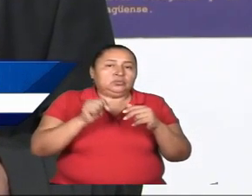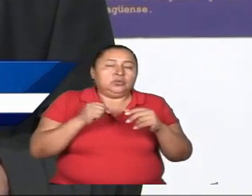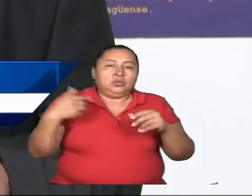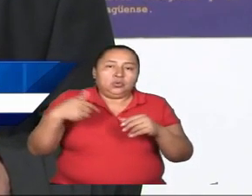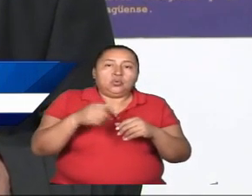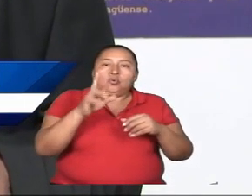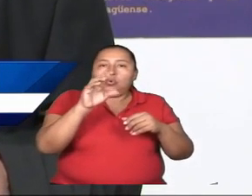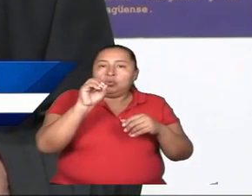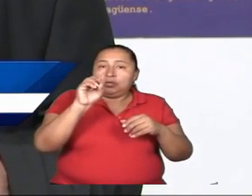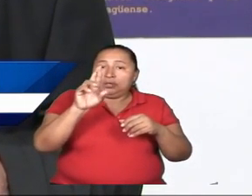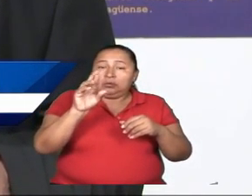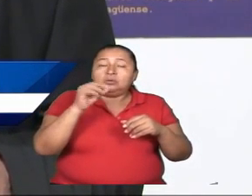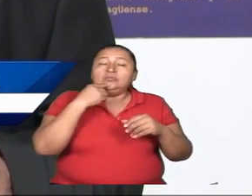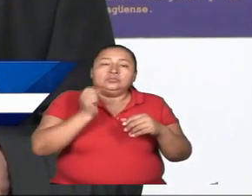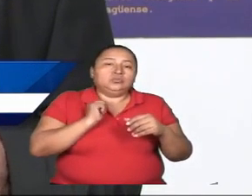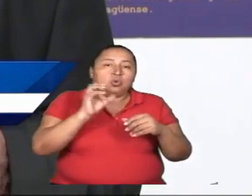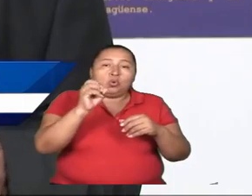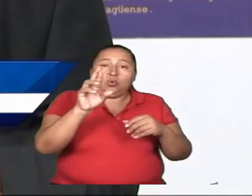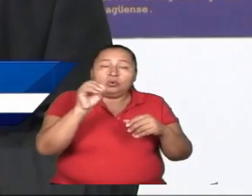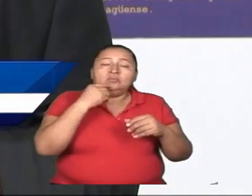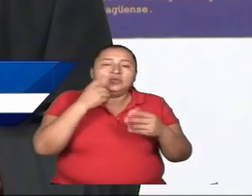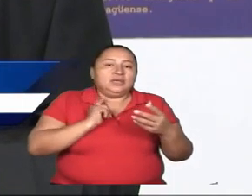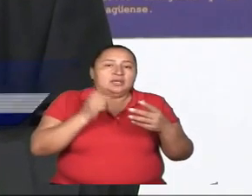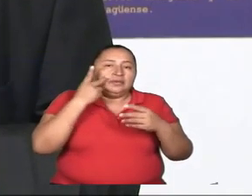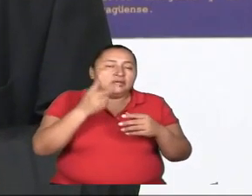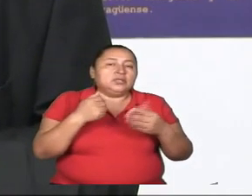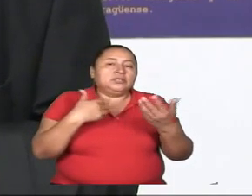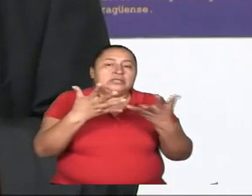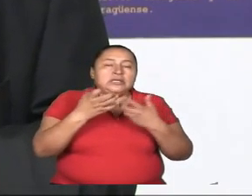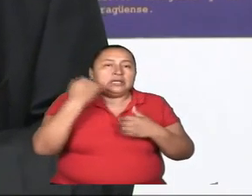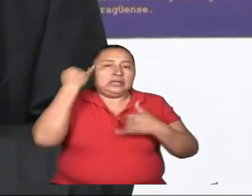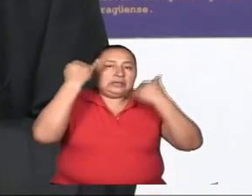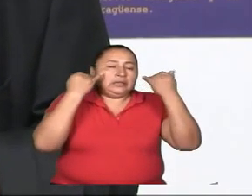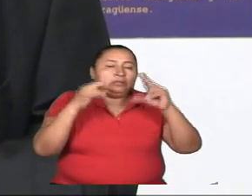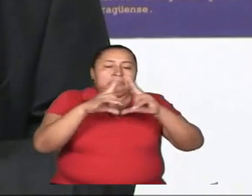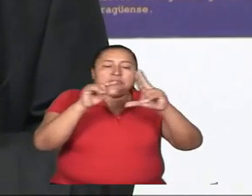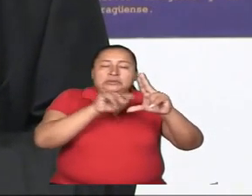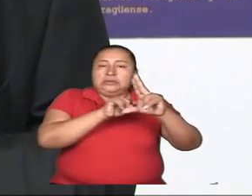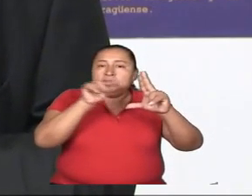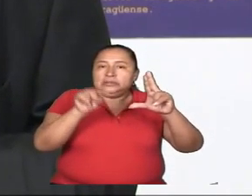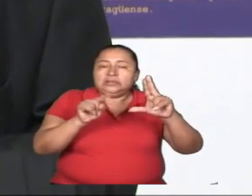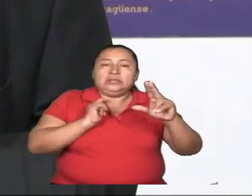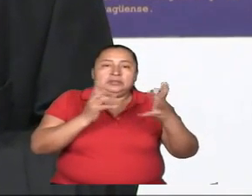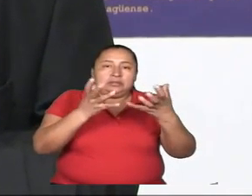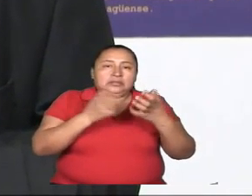oro. Y también tiene que ver las ideas del canal interoceánico,